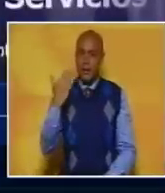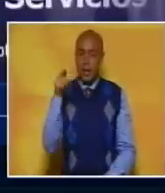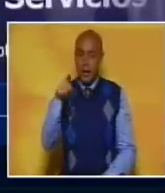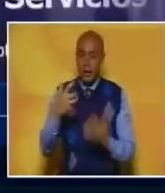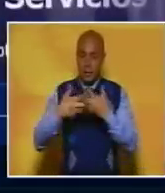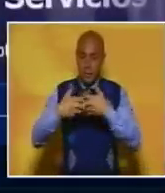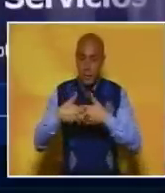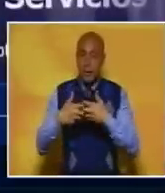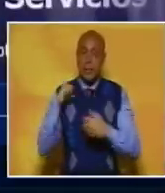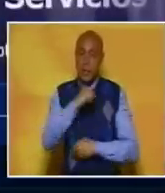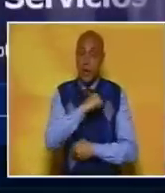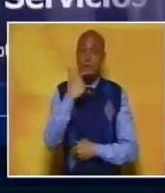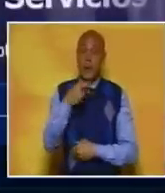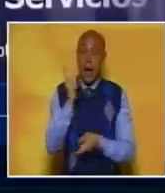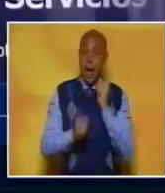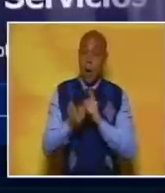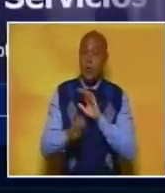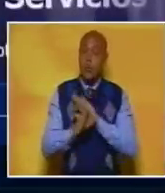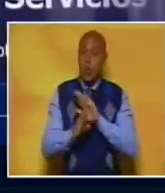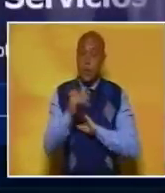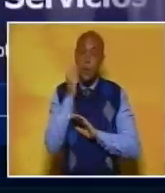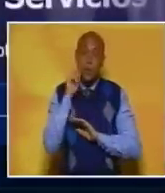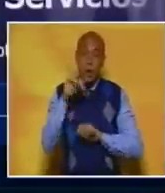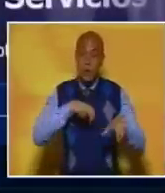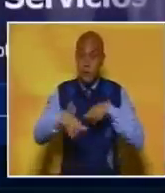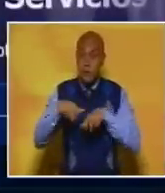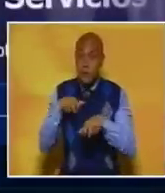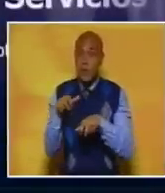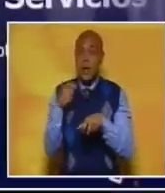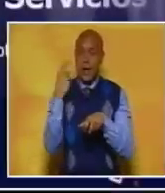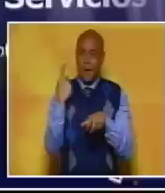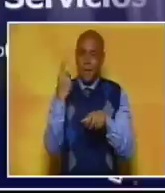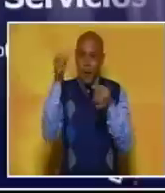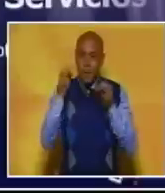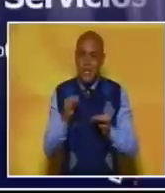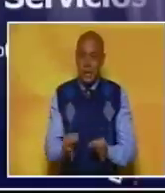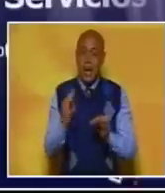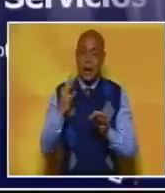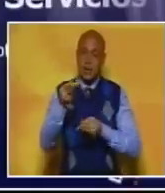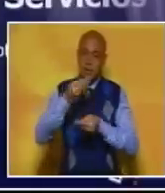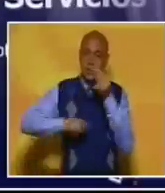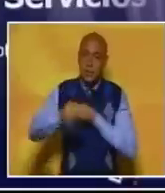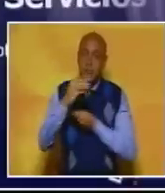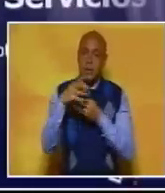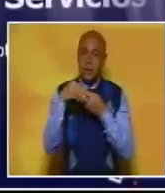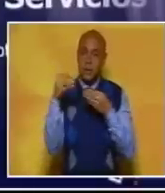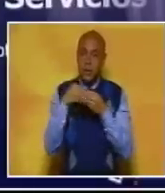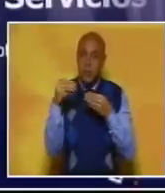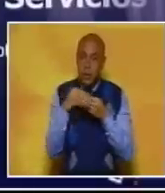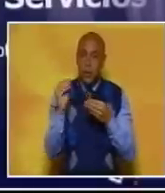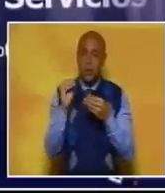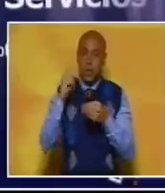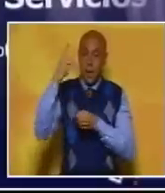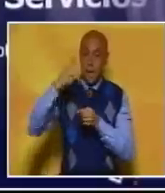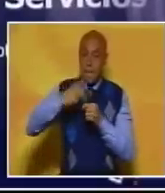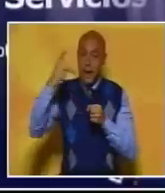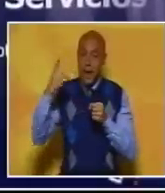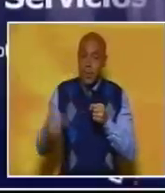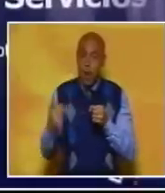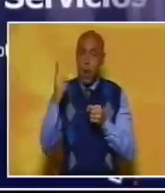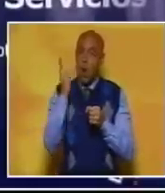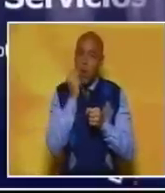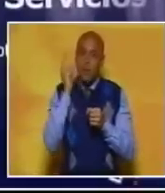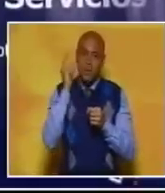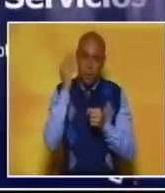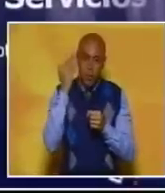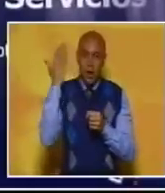aún no todos los comerciantes del país han recibido el valor intercambiable de las transacciones en petro realizadas